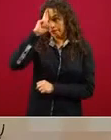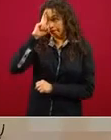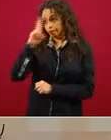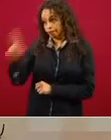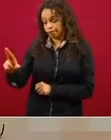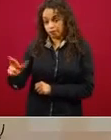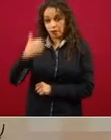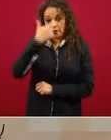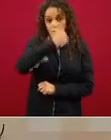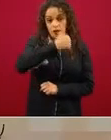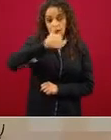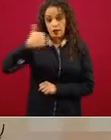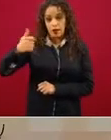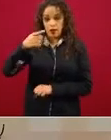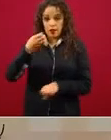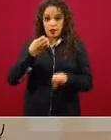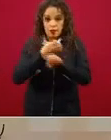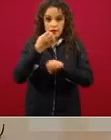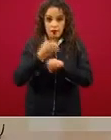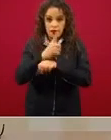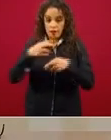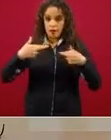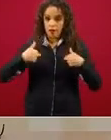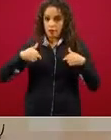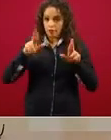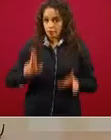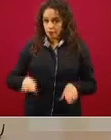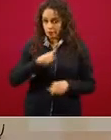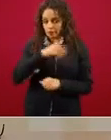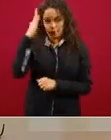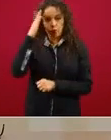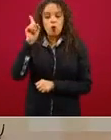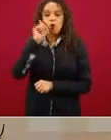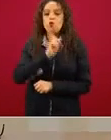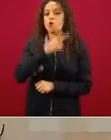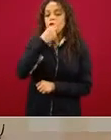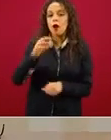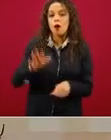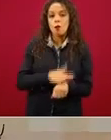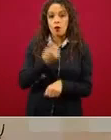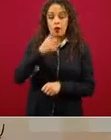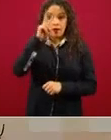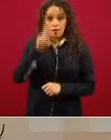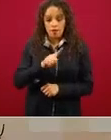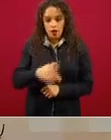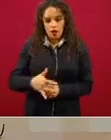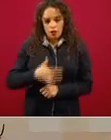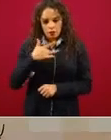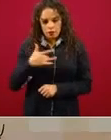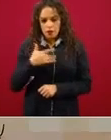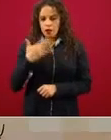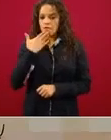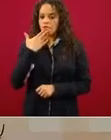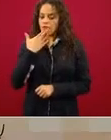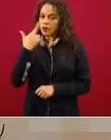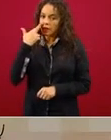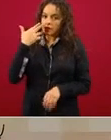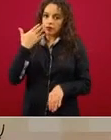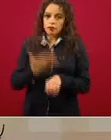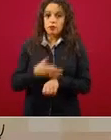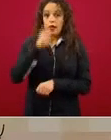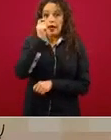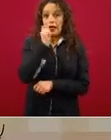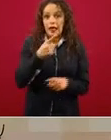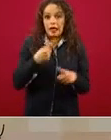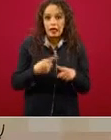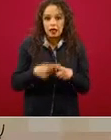mandatarios estatales, hombres y mujeres, porque tienen un sentido de responsabilidad de la salud de su población y también